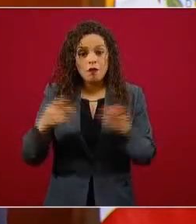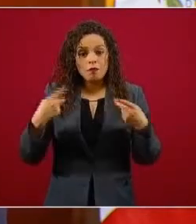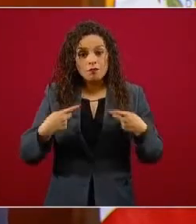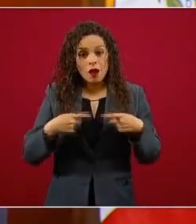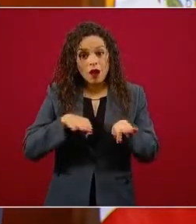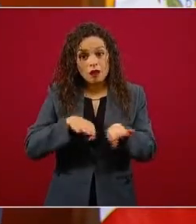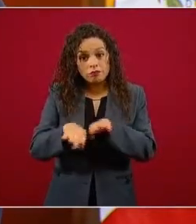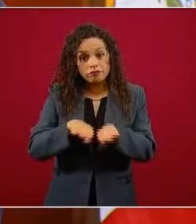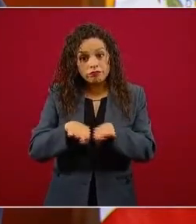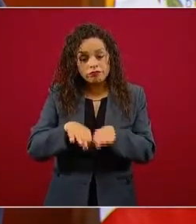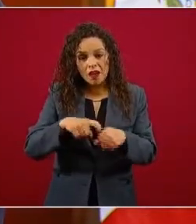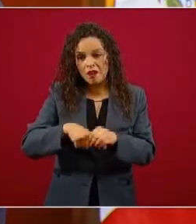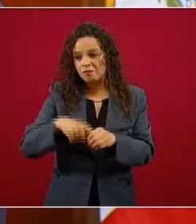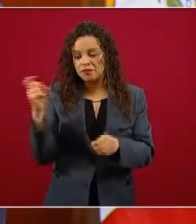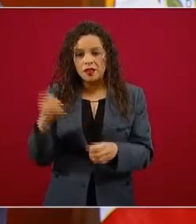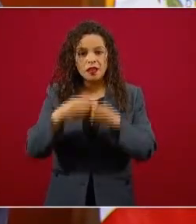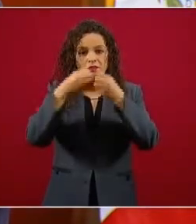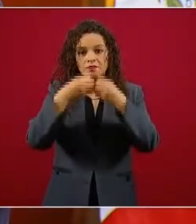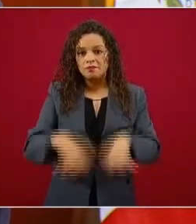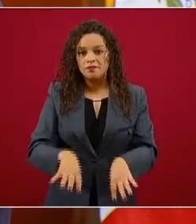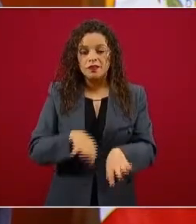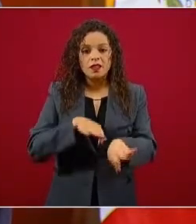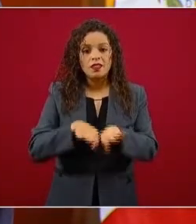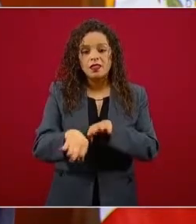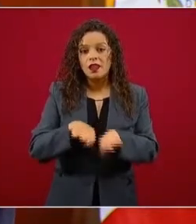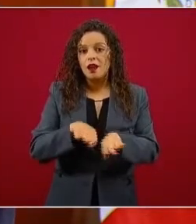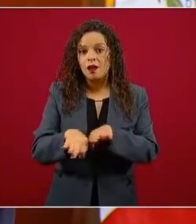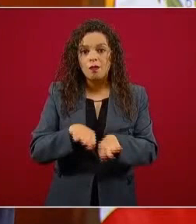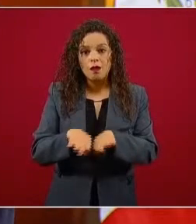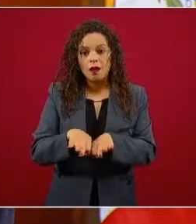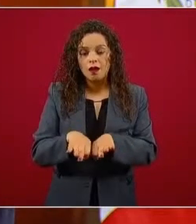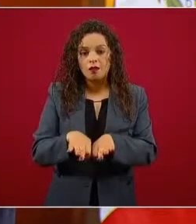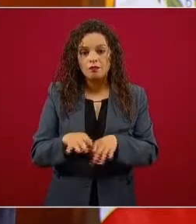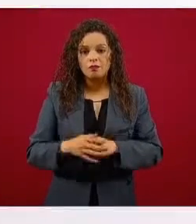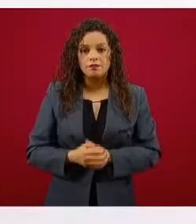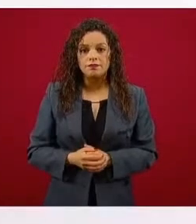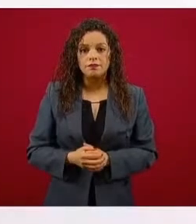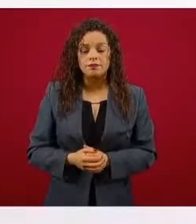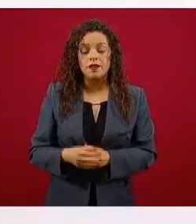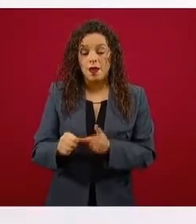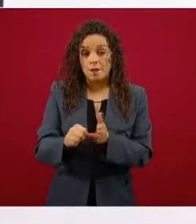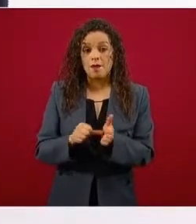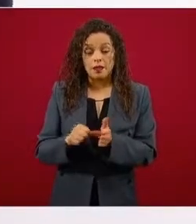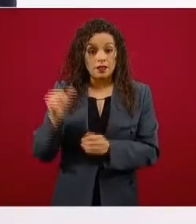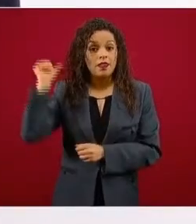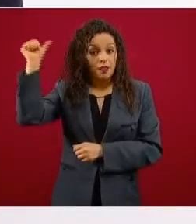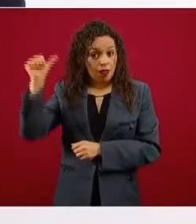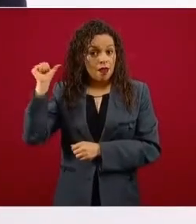trabajadores perdieron su empleo en abril. En mayo